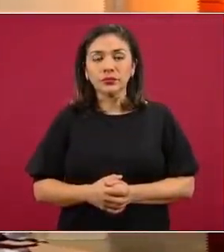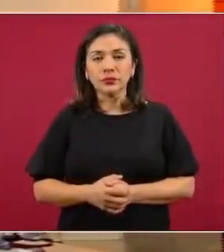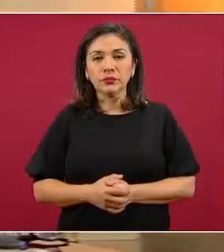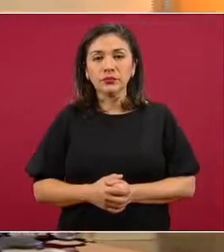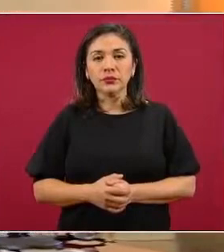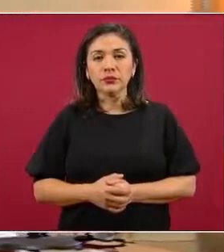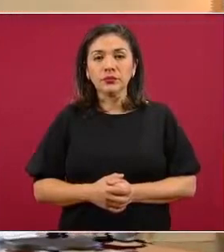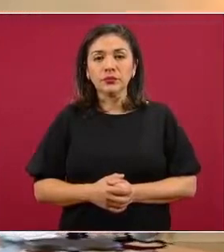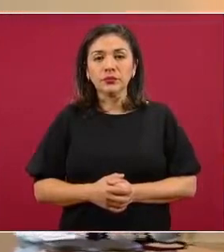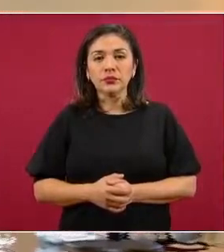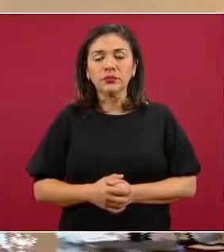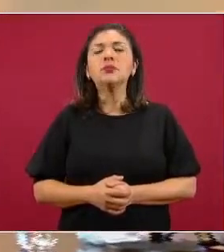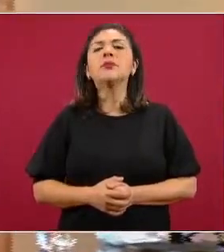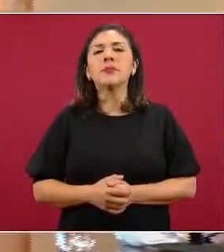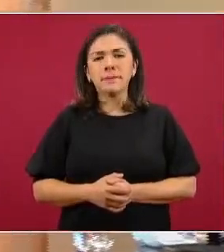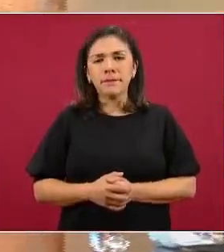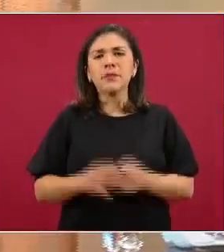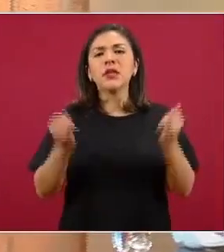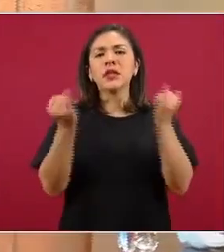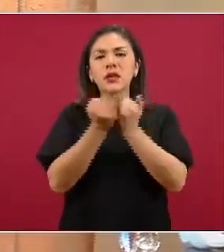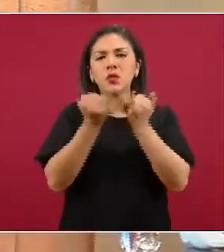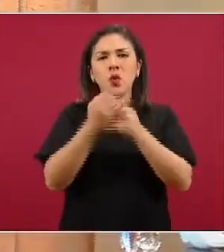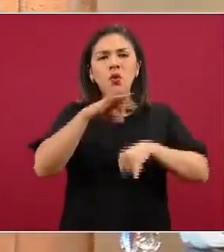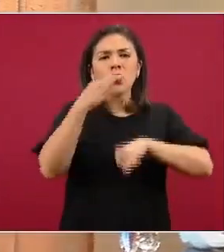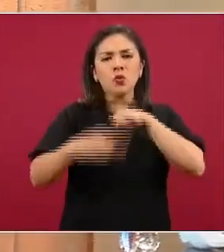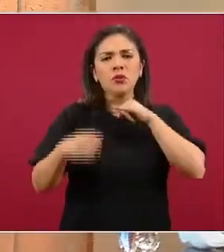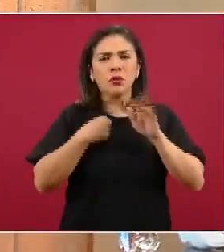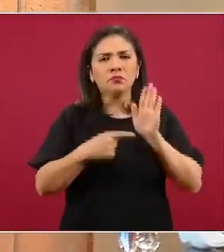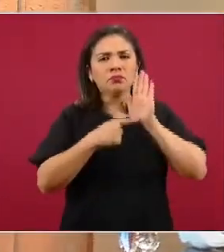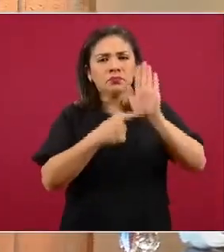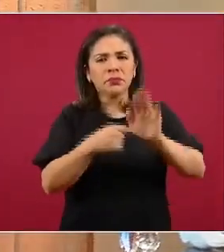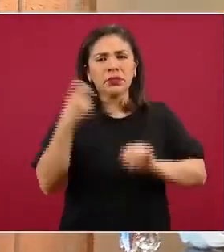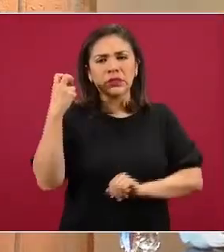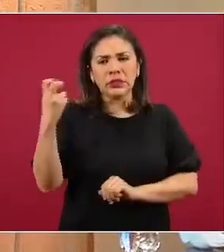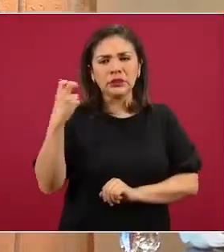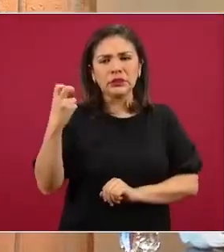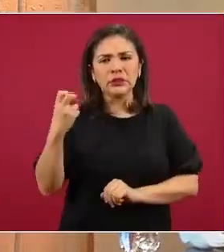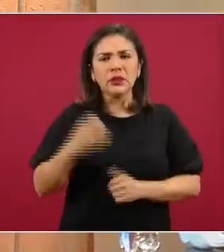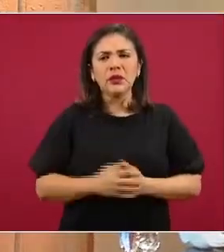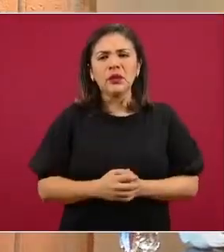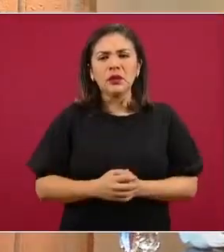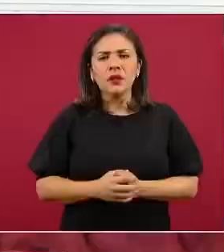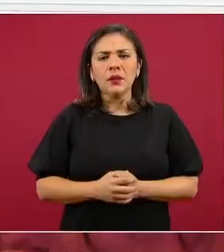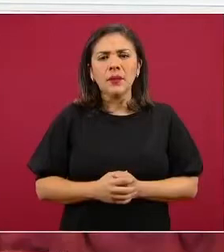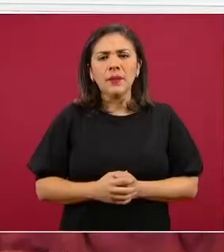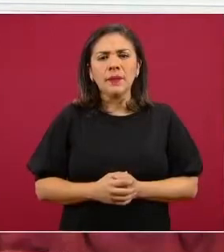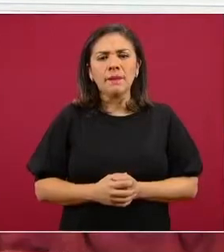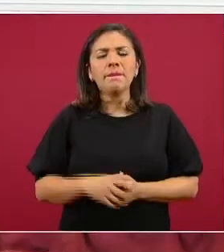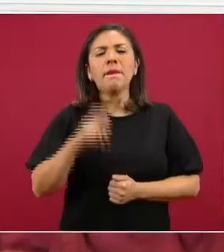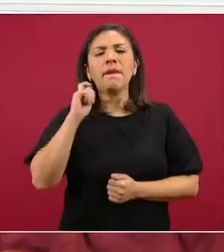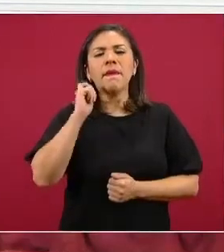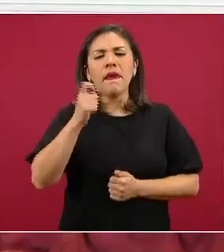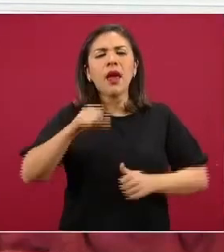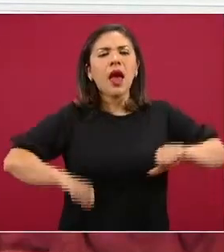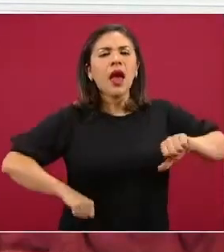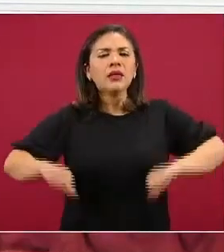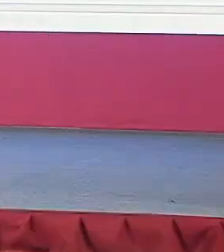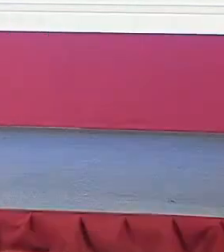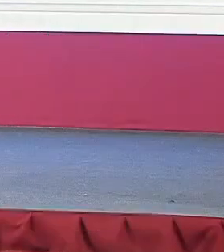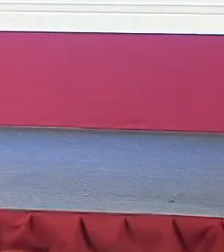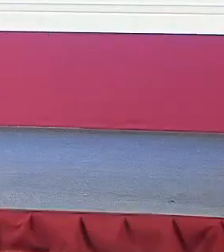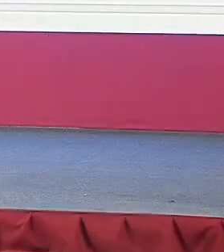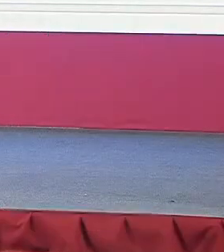También lo comenté la última vez que presentamos esto, hemos hecho un ejercicio que es un ejercicio preliminar, y esto